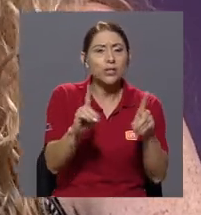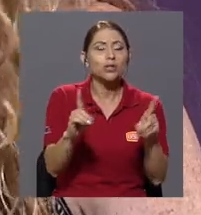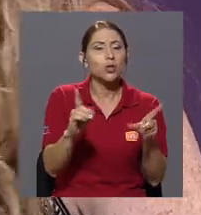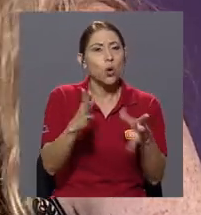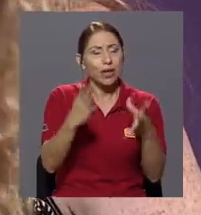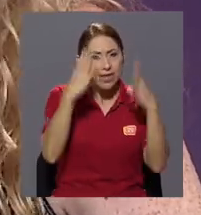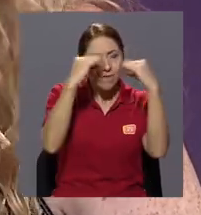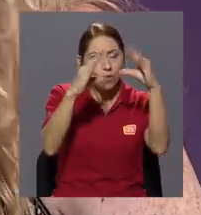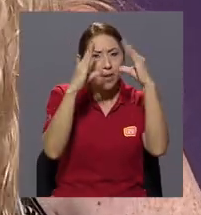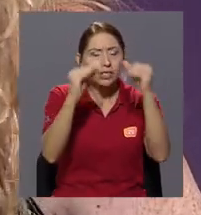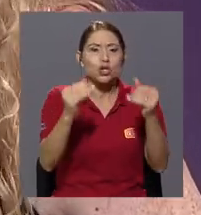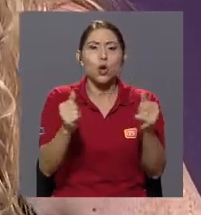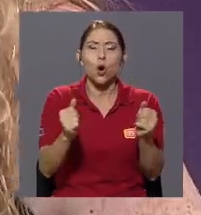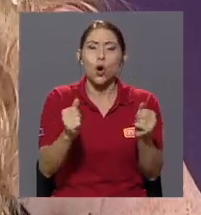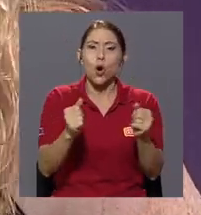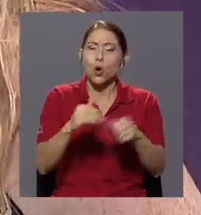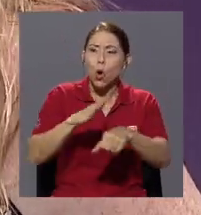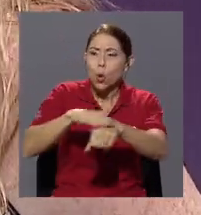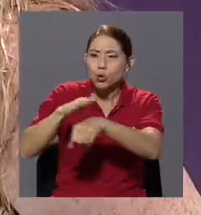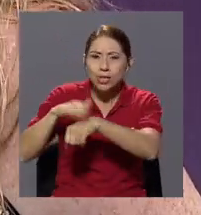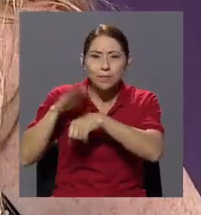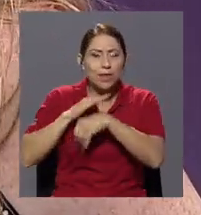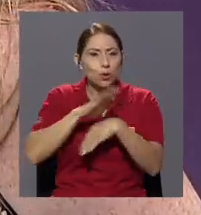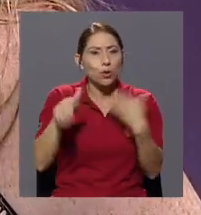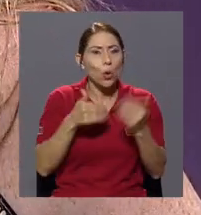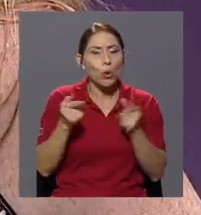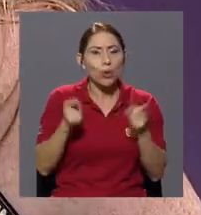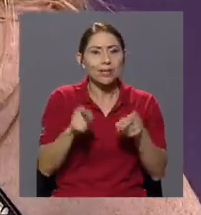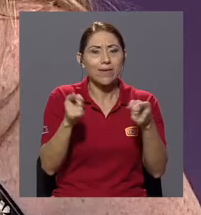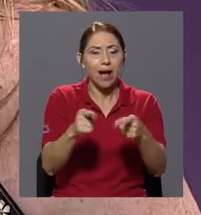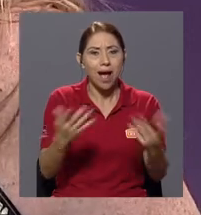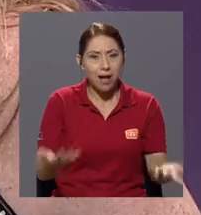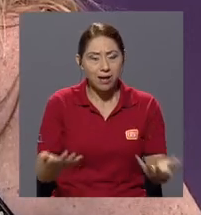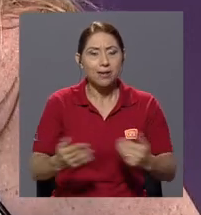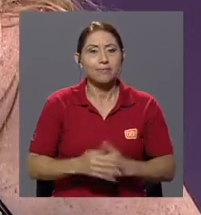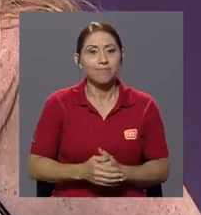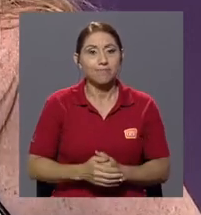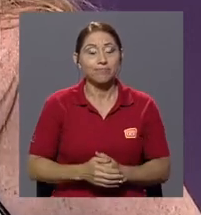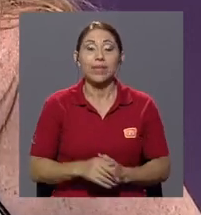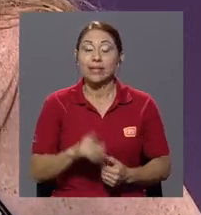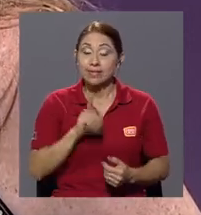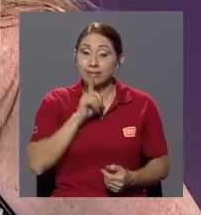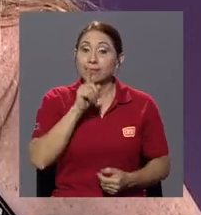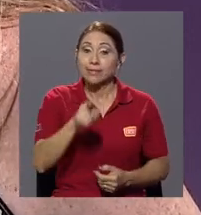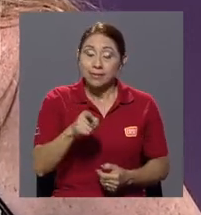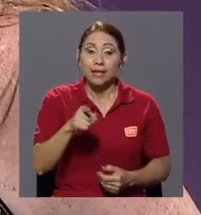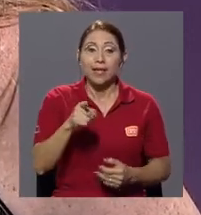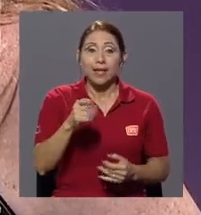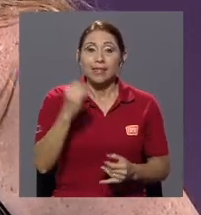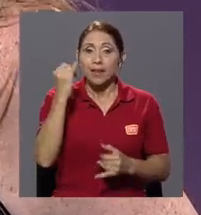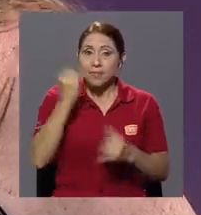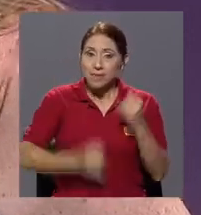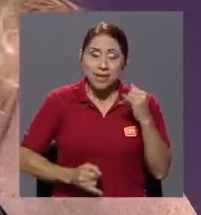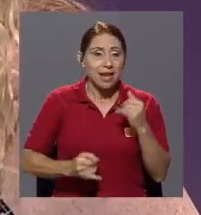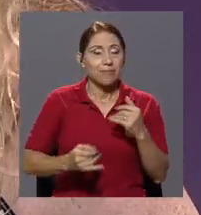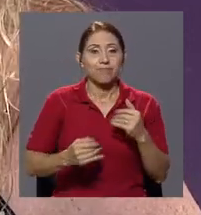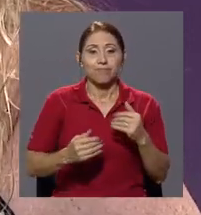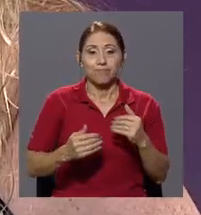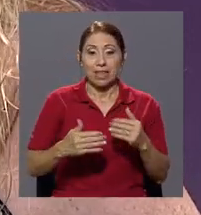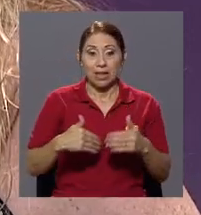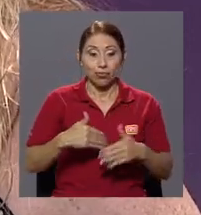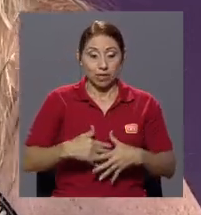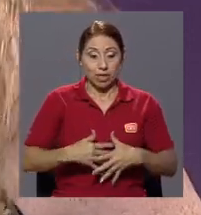educación e información consentimiento propio de todas las todo lo que estaba pasando definitivamente